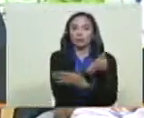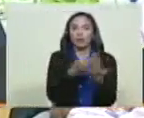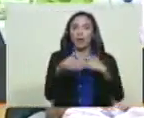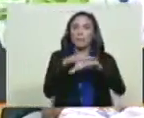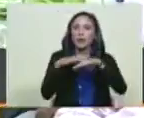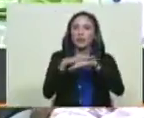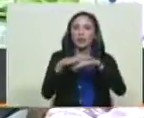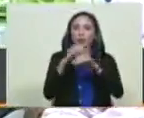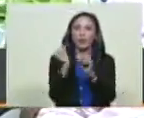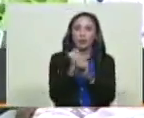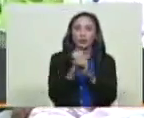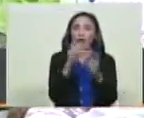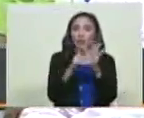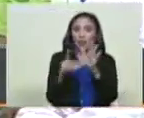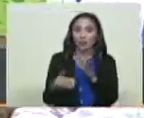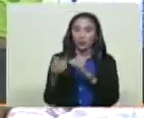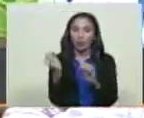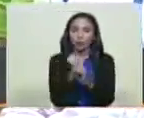laborales